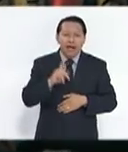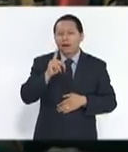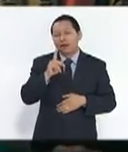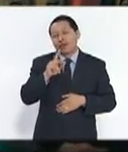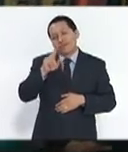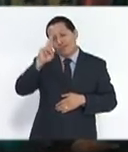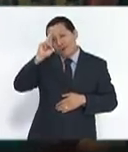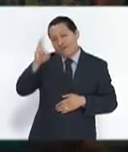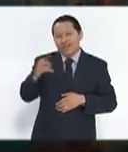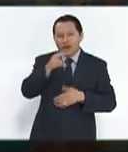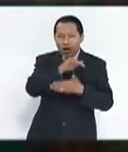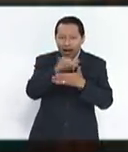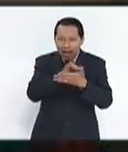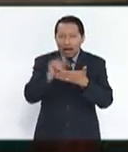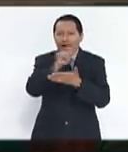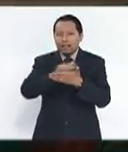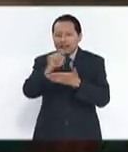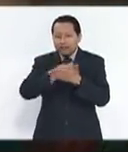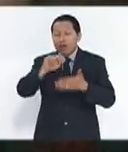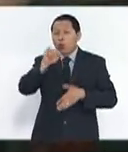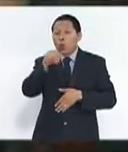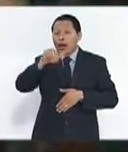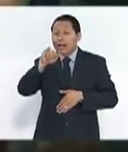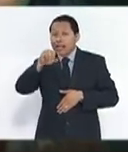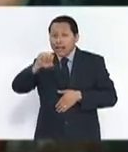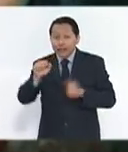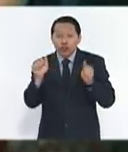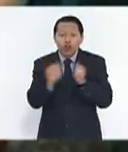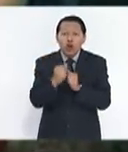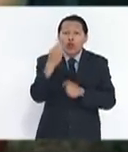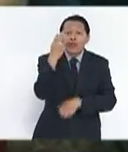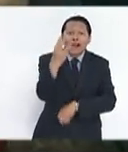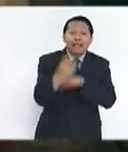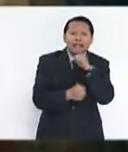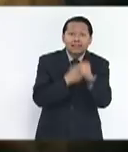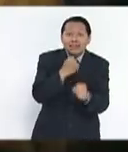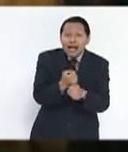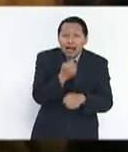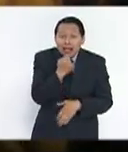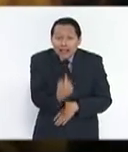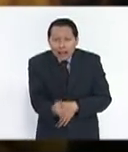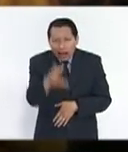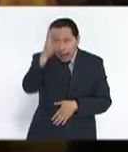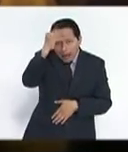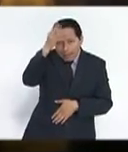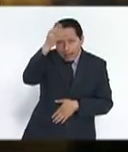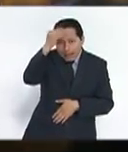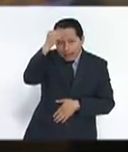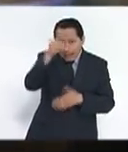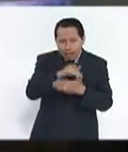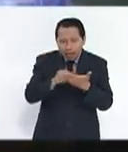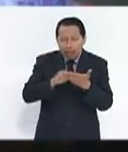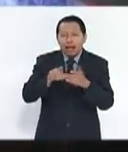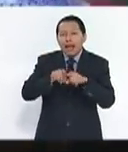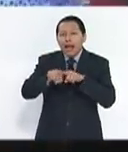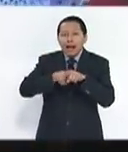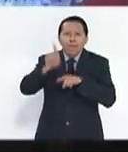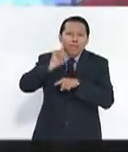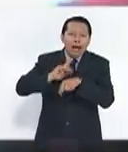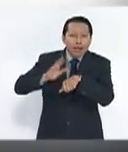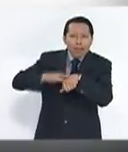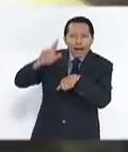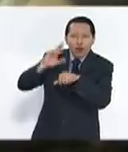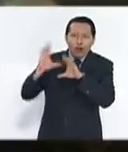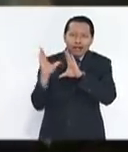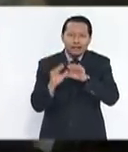prohibido leer y escribir, por lo que Juana Inés, con tan solo 3 años de edad, aprendió a leer ayudada por su hermana mayor a escondidas de su